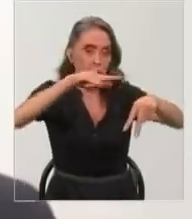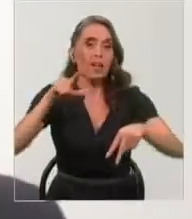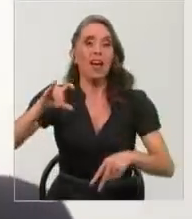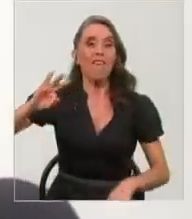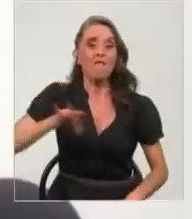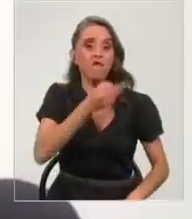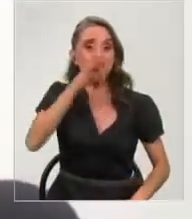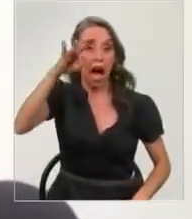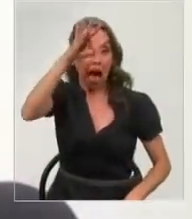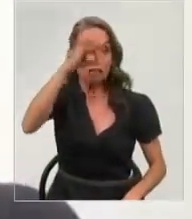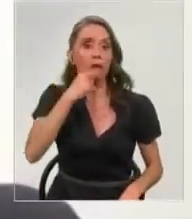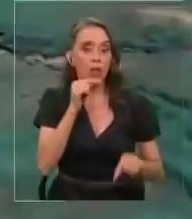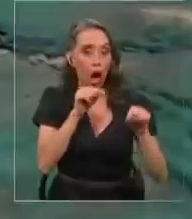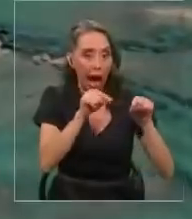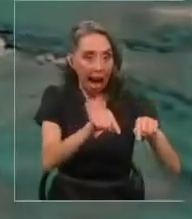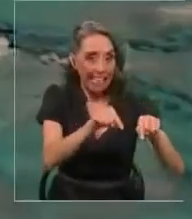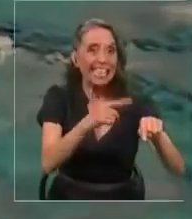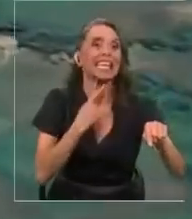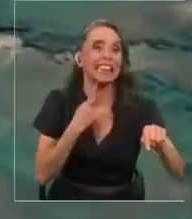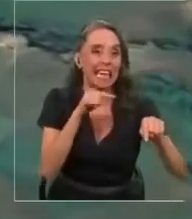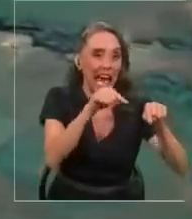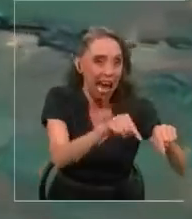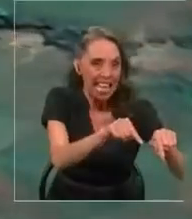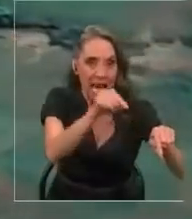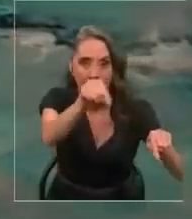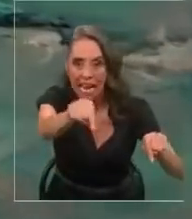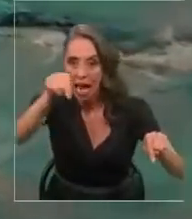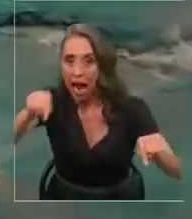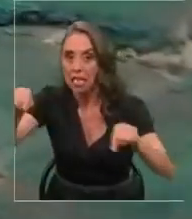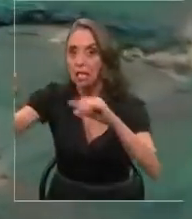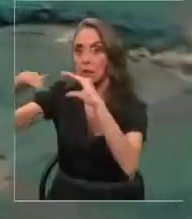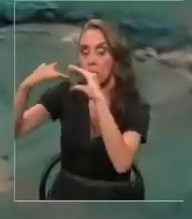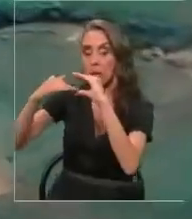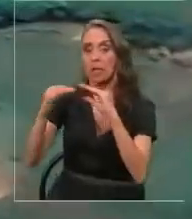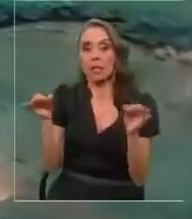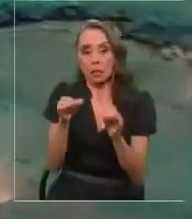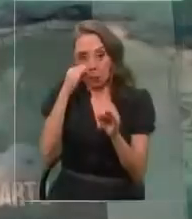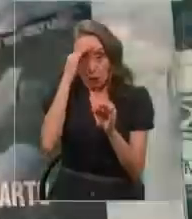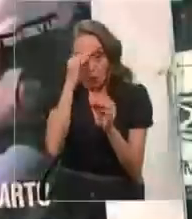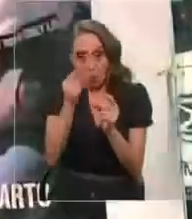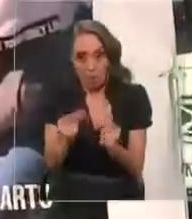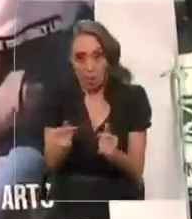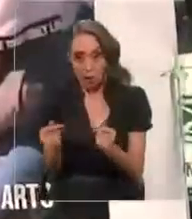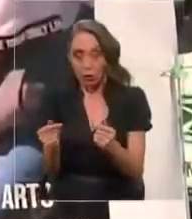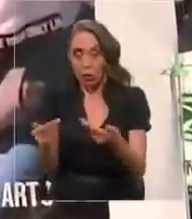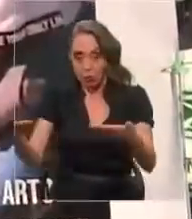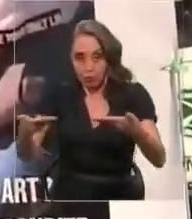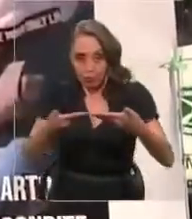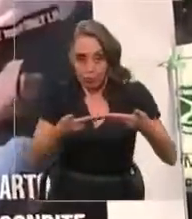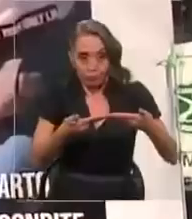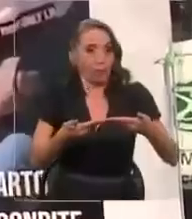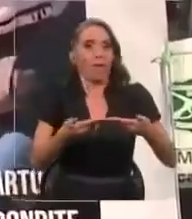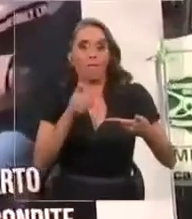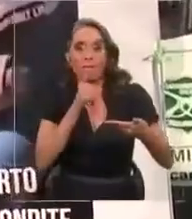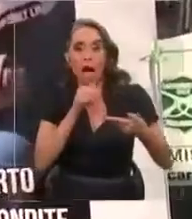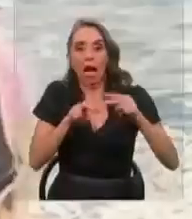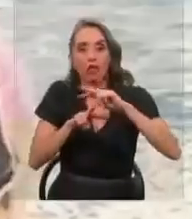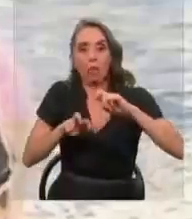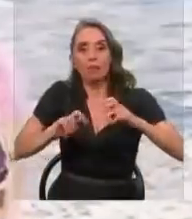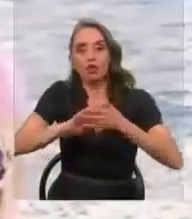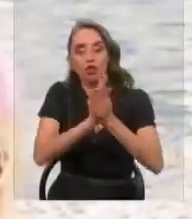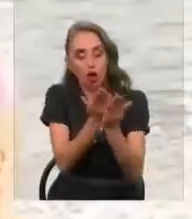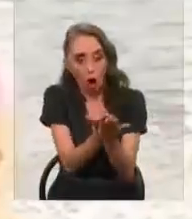puntos de interés. Puntos de interés que, según la explicación de los especialistas, no alcanzaron a ser rastreados en